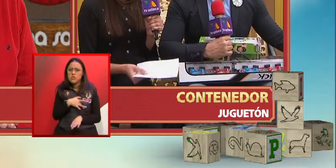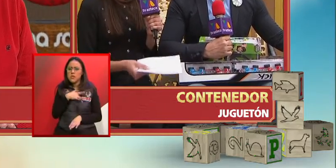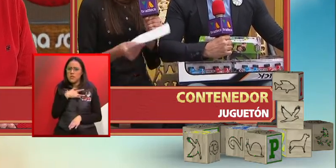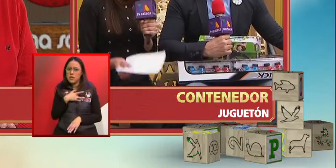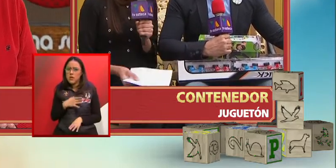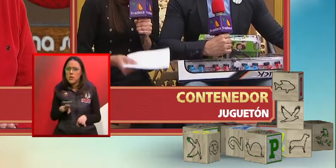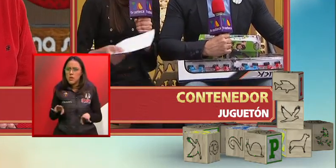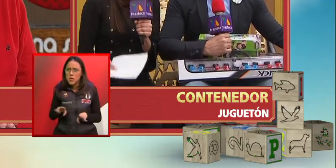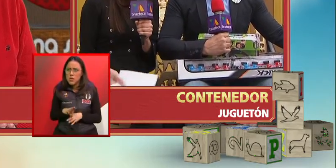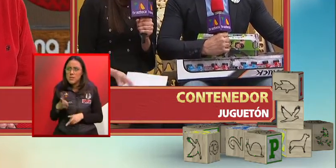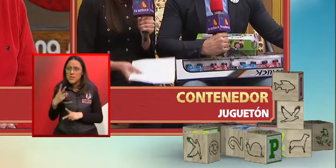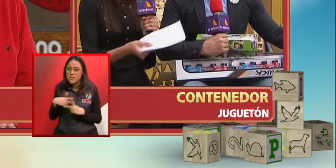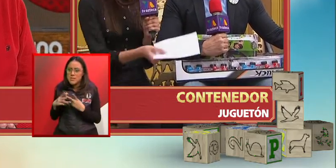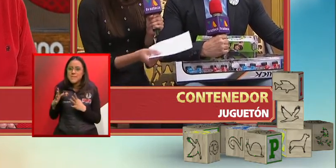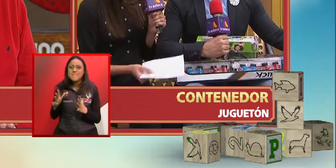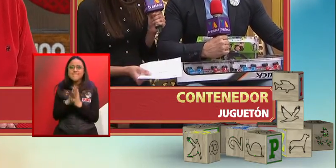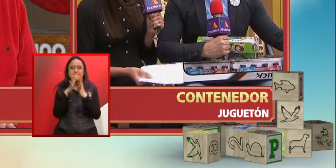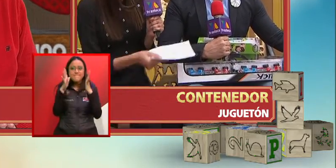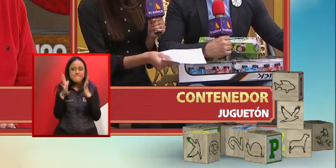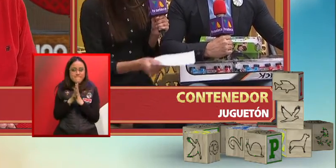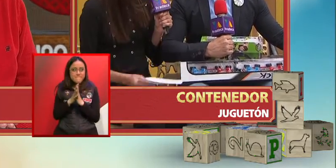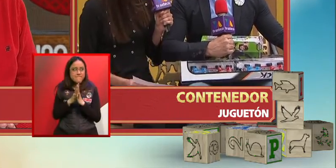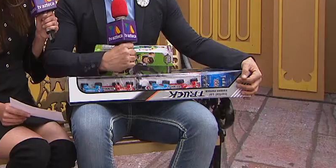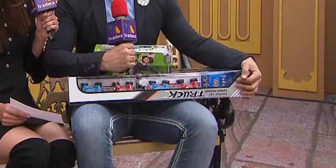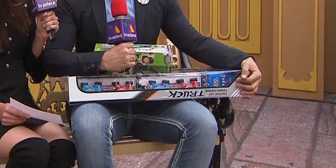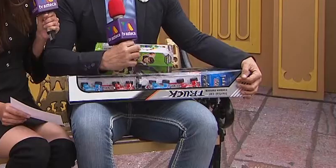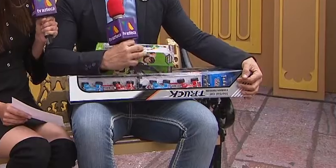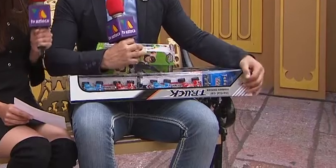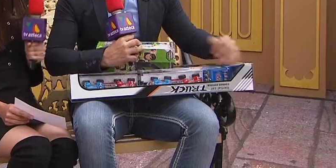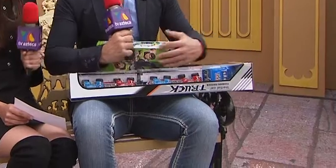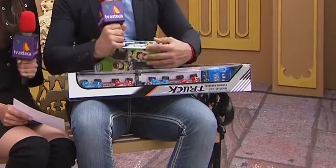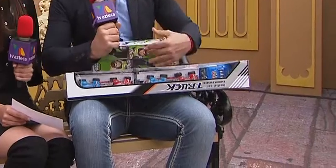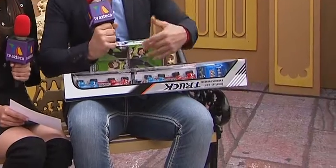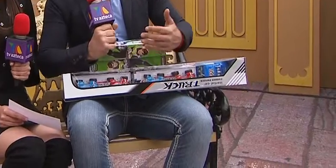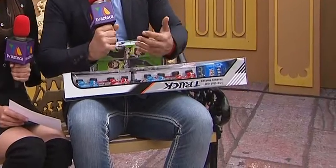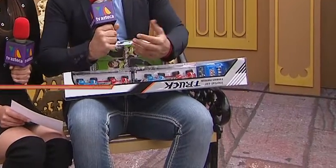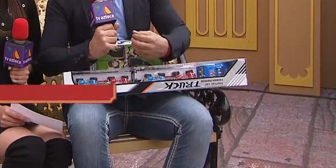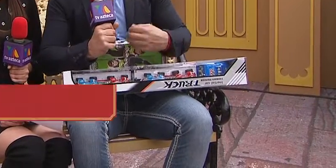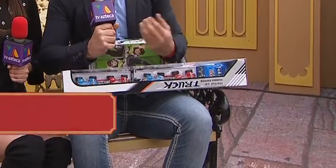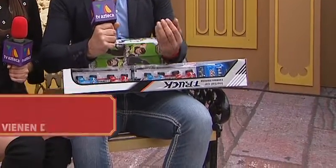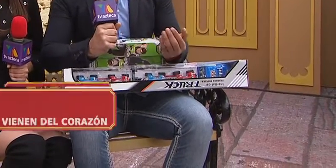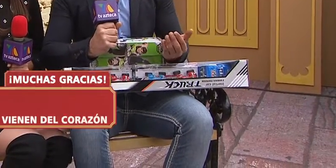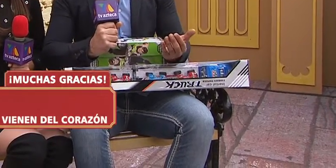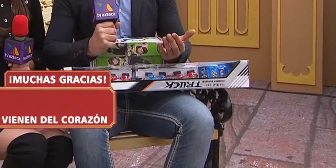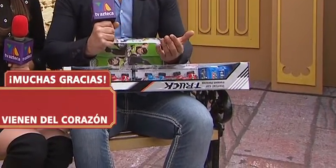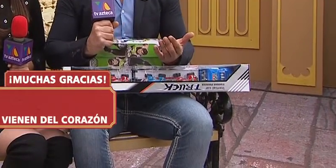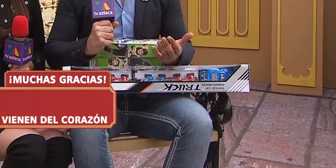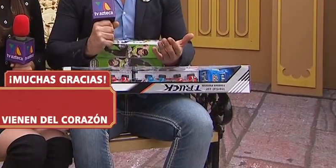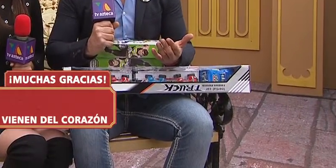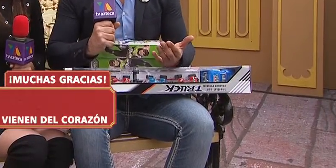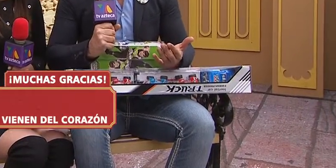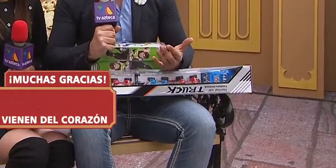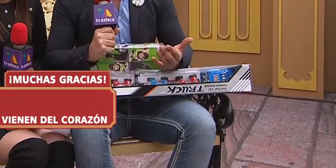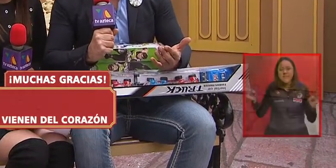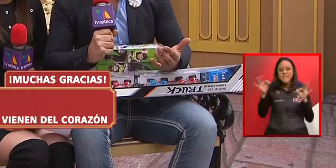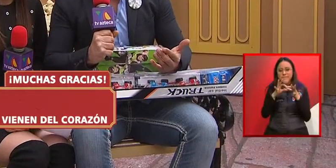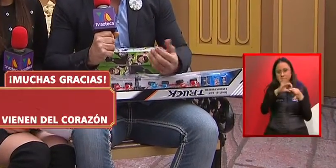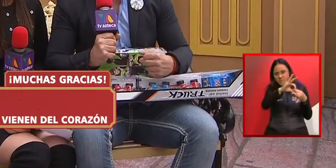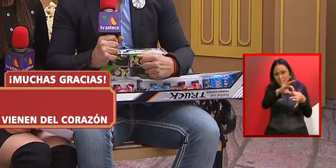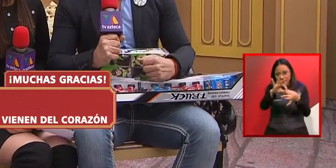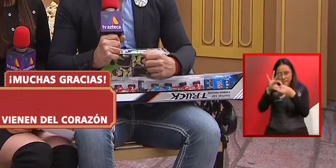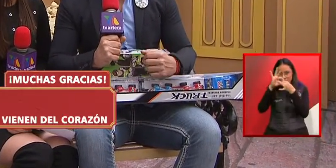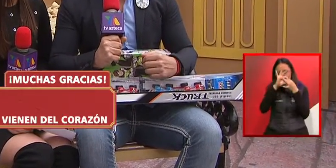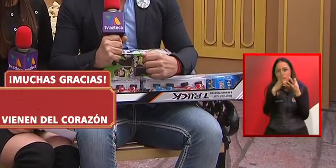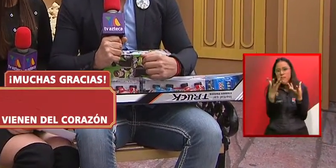tú de venir, participar aquí en el contenedor y traer tus juguetes? Bueno, yo creo que es importantísimo que todos nos sumemos a esta